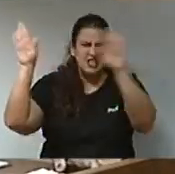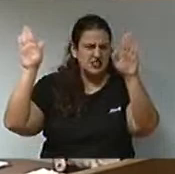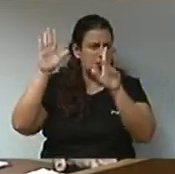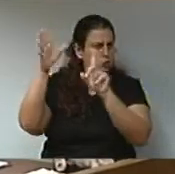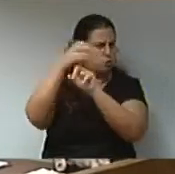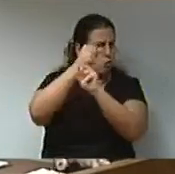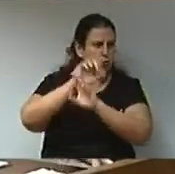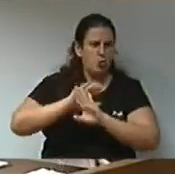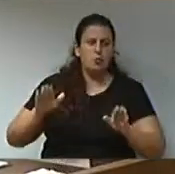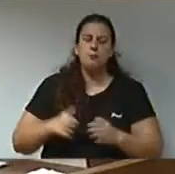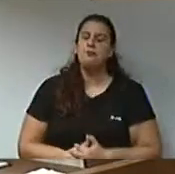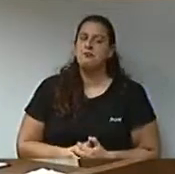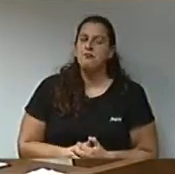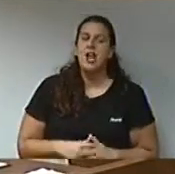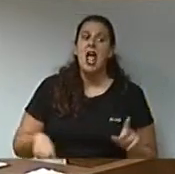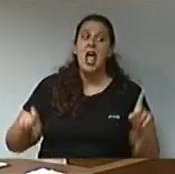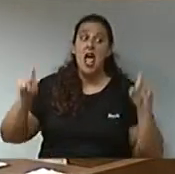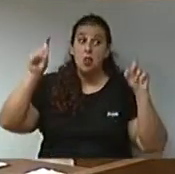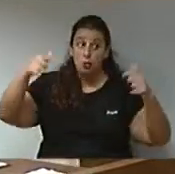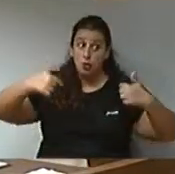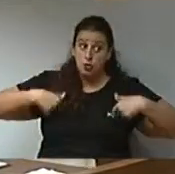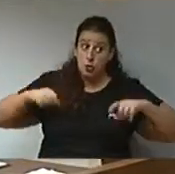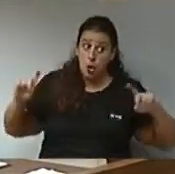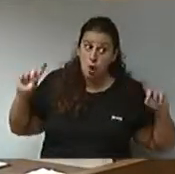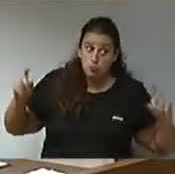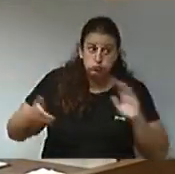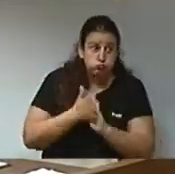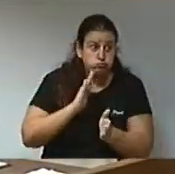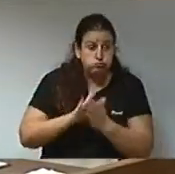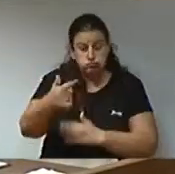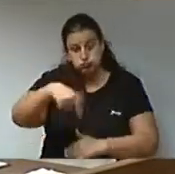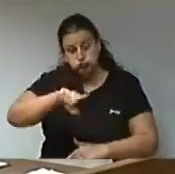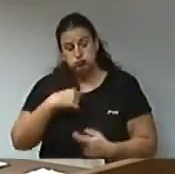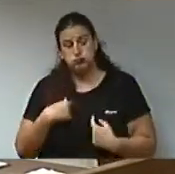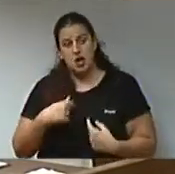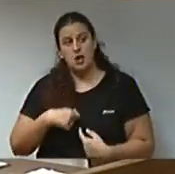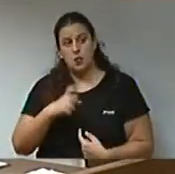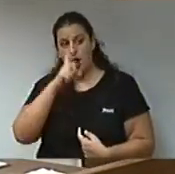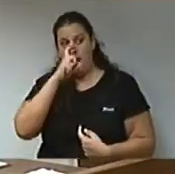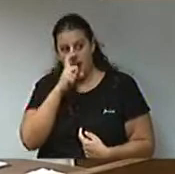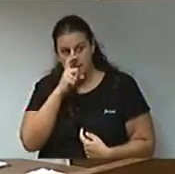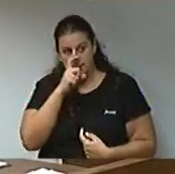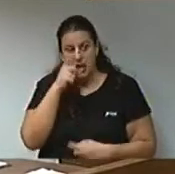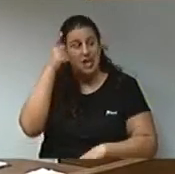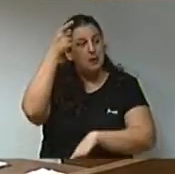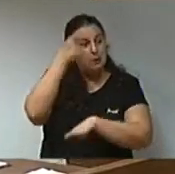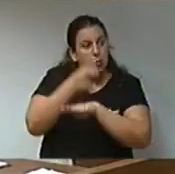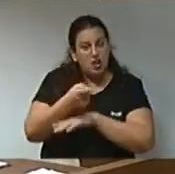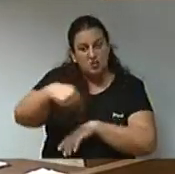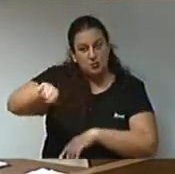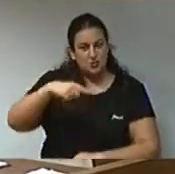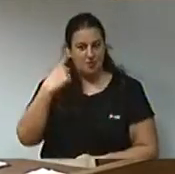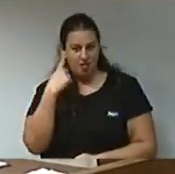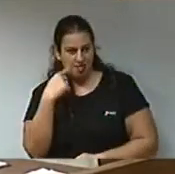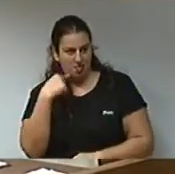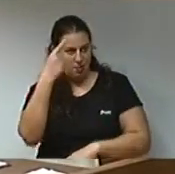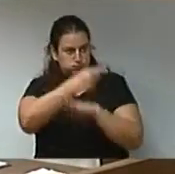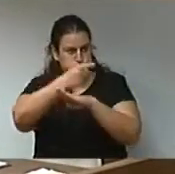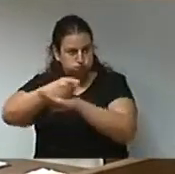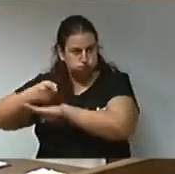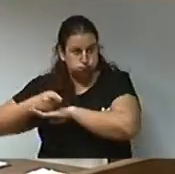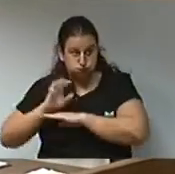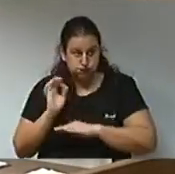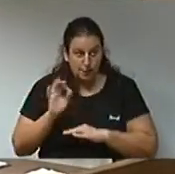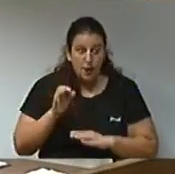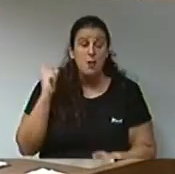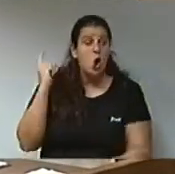En educación, venían a dar lecciones y han salido ustedes aleccionaditos. Imponer es un verbo que ustedes conjugan bastante bien. Pero mire, siguen atacando a